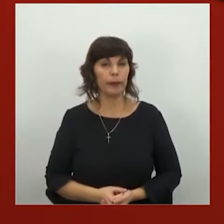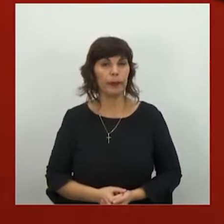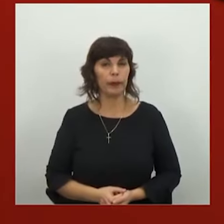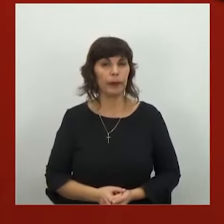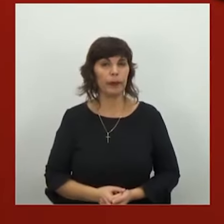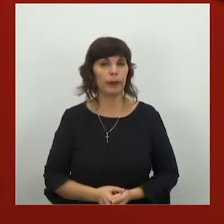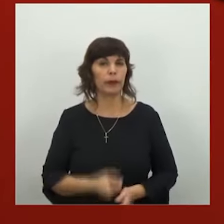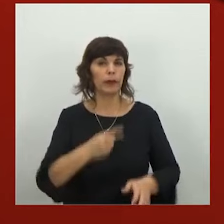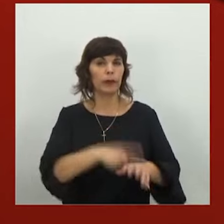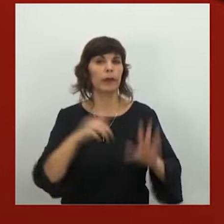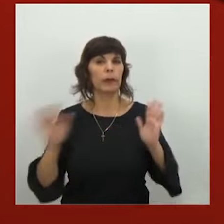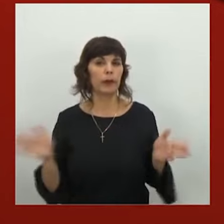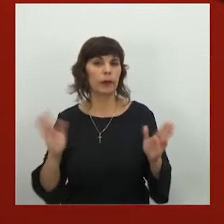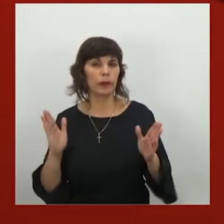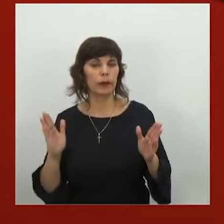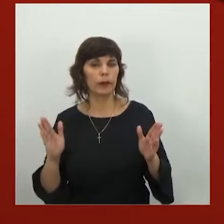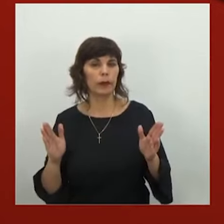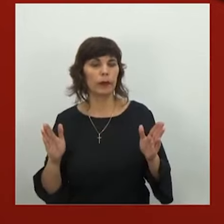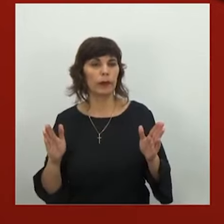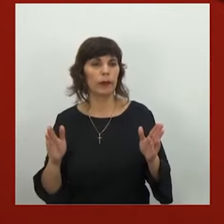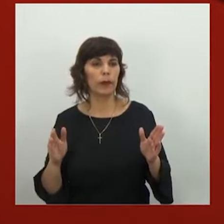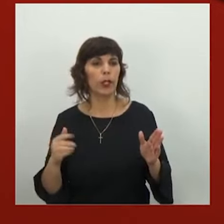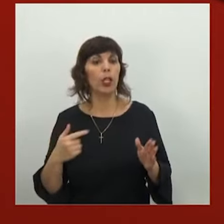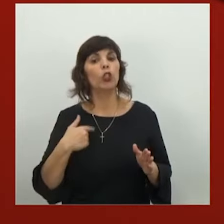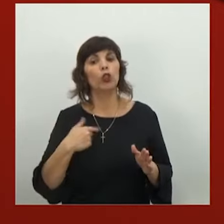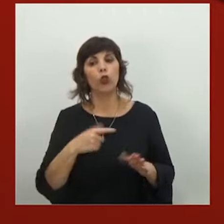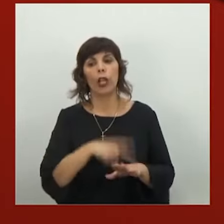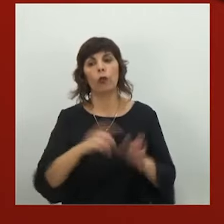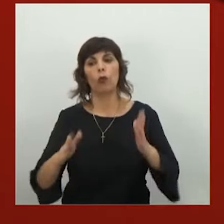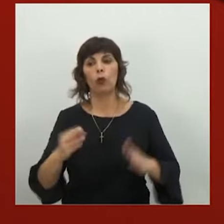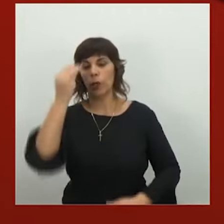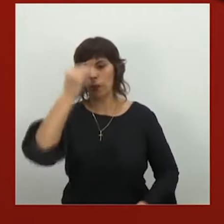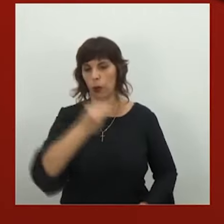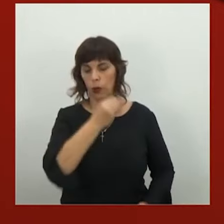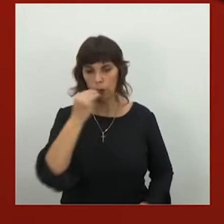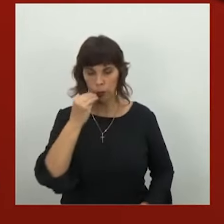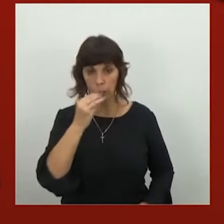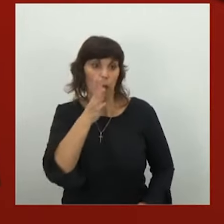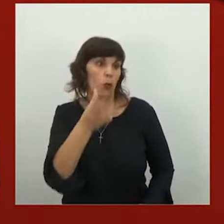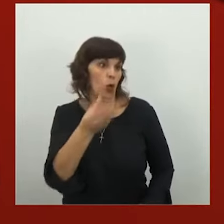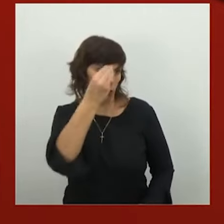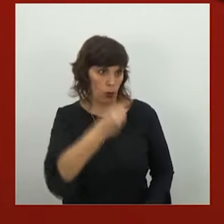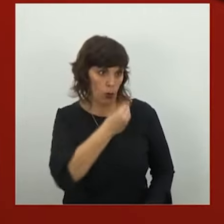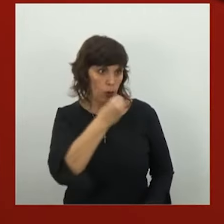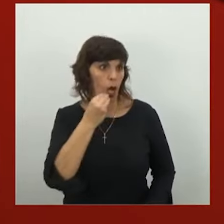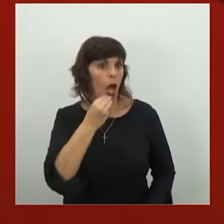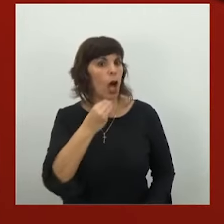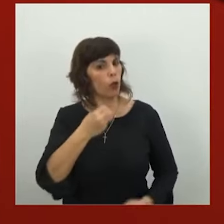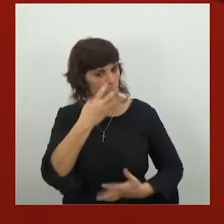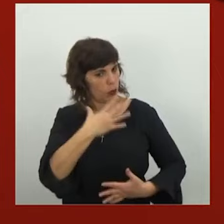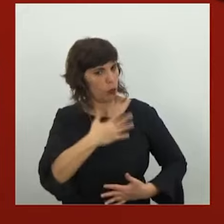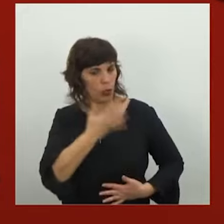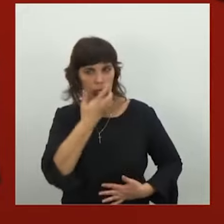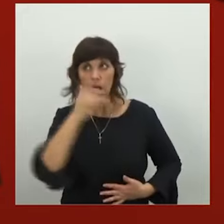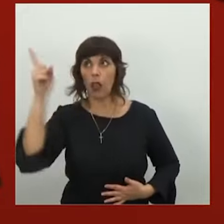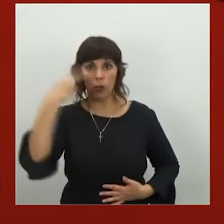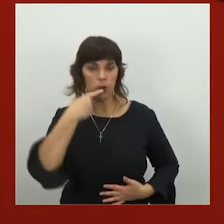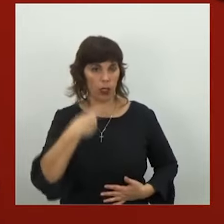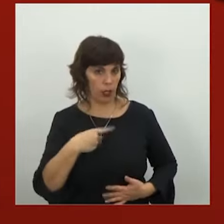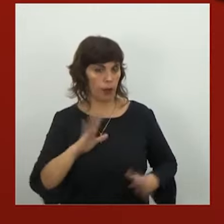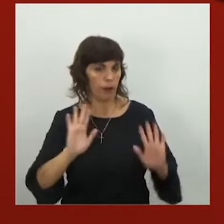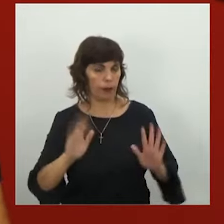en un tiempo de ayuno, porque ayunar es bueno cuando el Señor te lo dice, pero